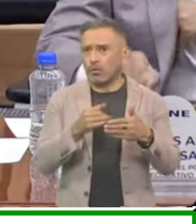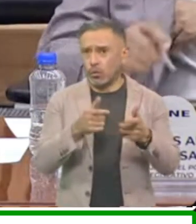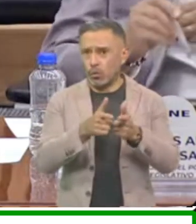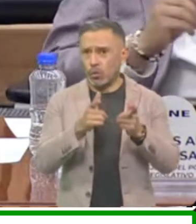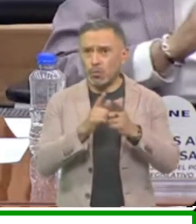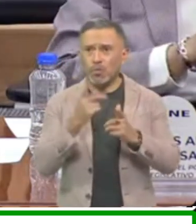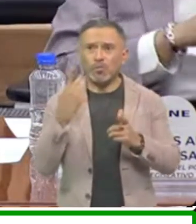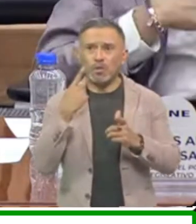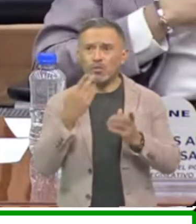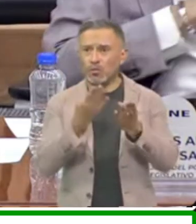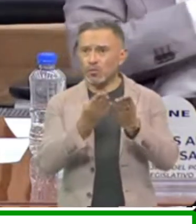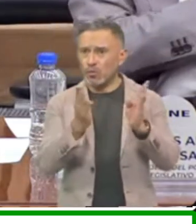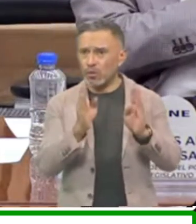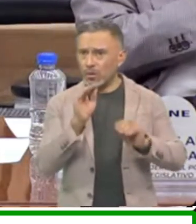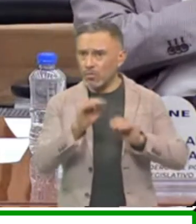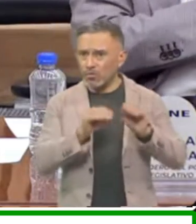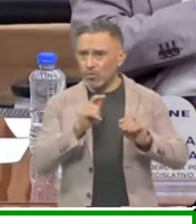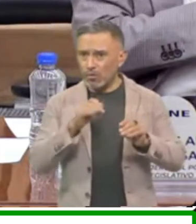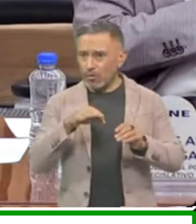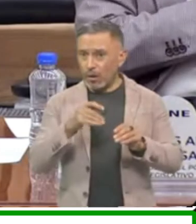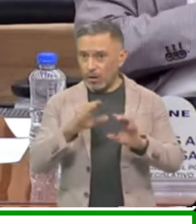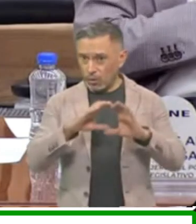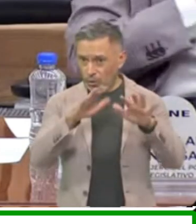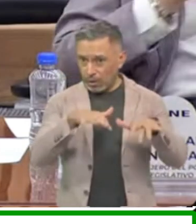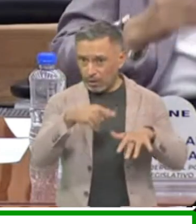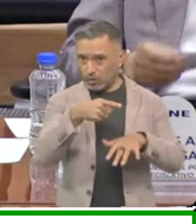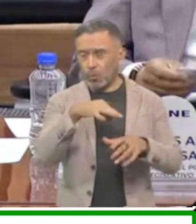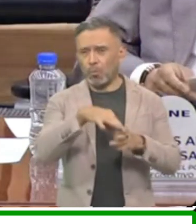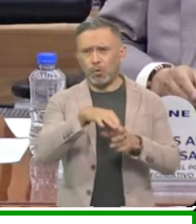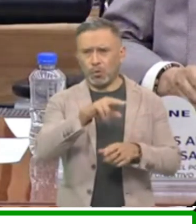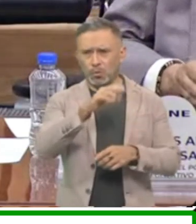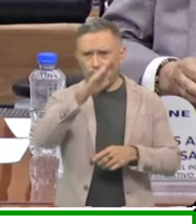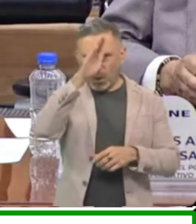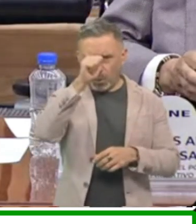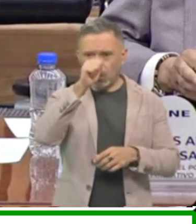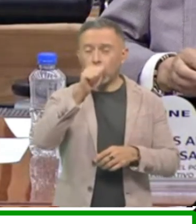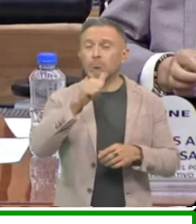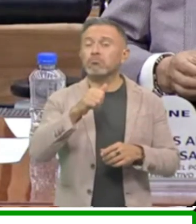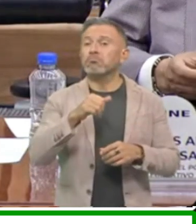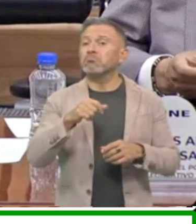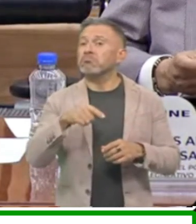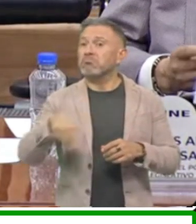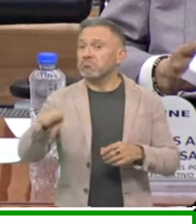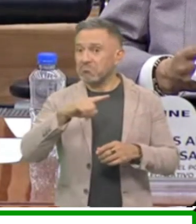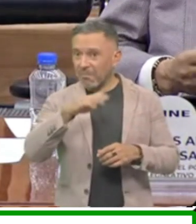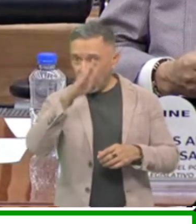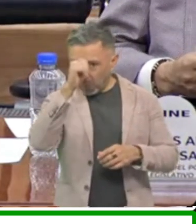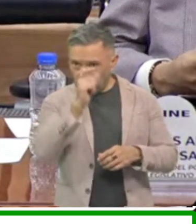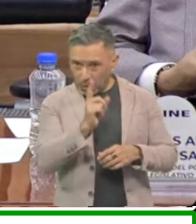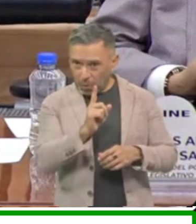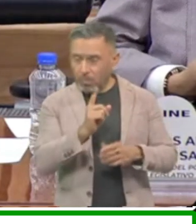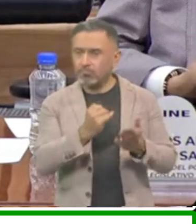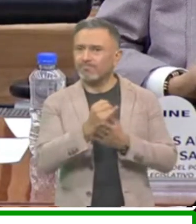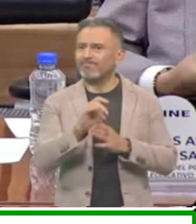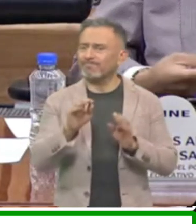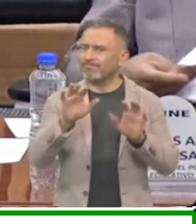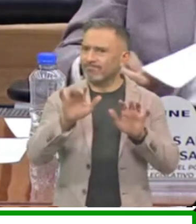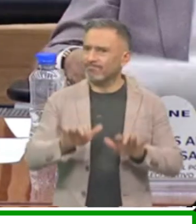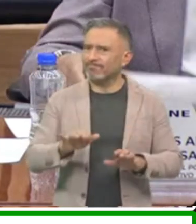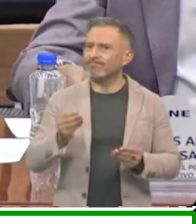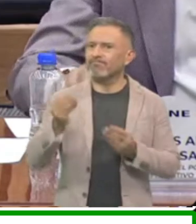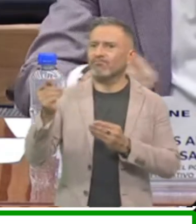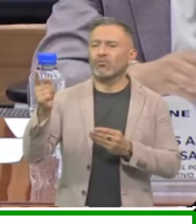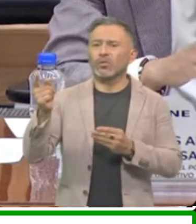en las urnas. Votaron en contra de ello en el Congreso y además lo impugnaron ante la Suprema Corte de Justicia de la Nación. Con todo gusto, en